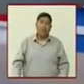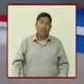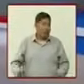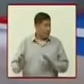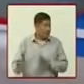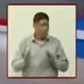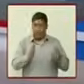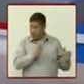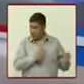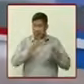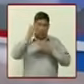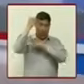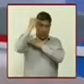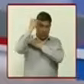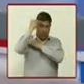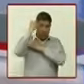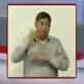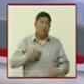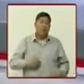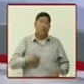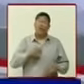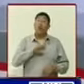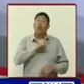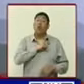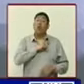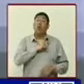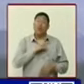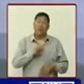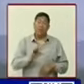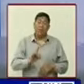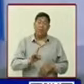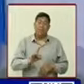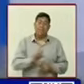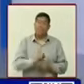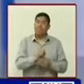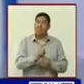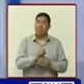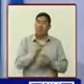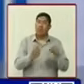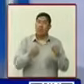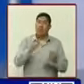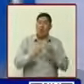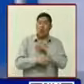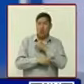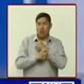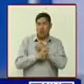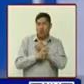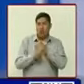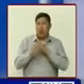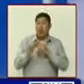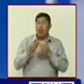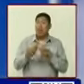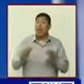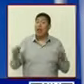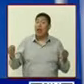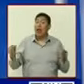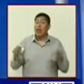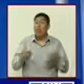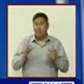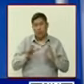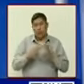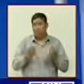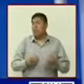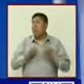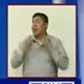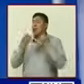Vamos con la información a Santa Cruz. Y Probe, tras un operativo, recuperó un vehículo robado, además de pertenencias que posteriormente fueron entregadas